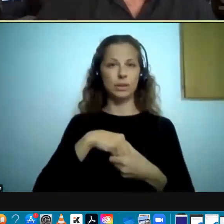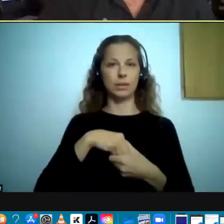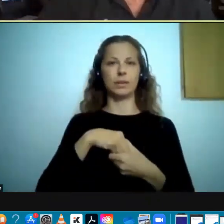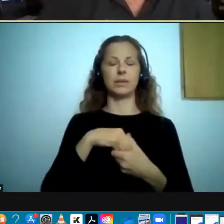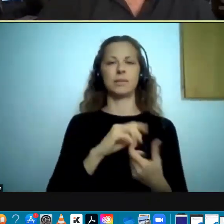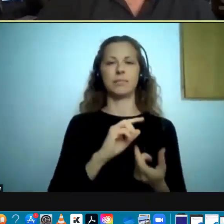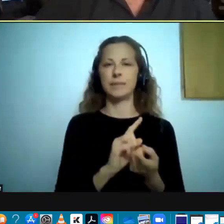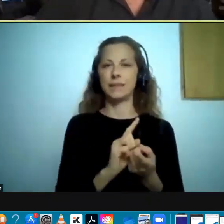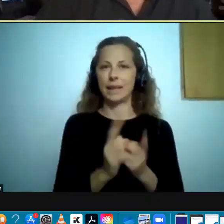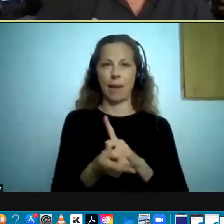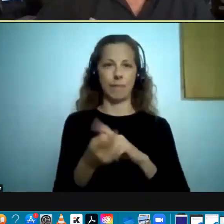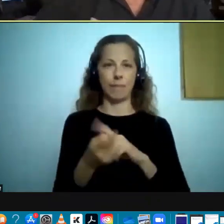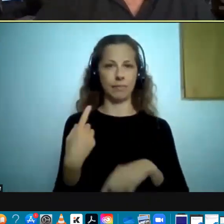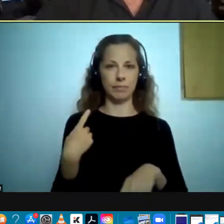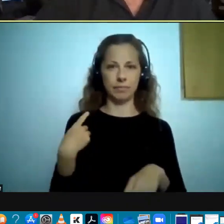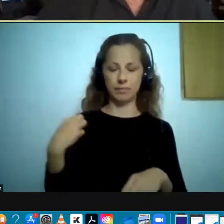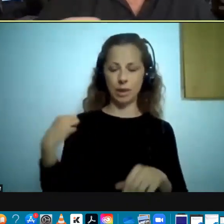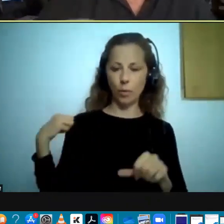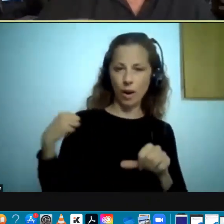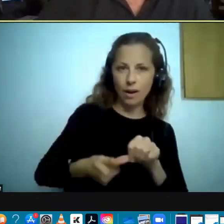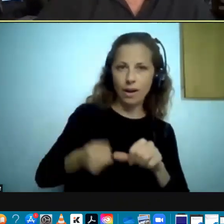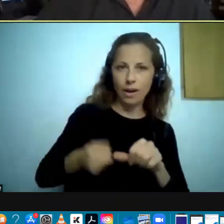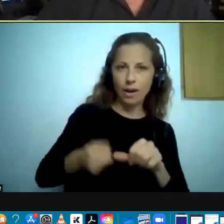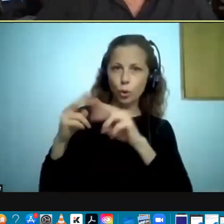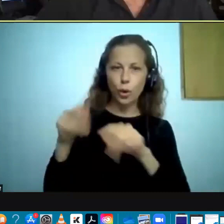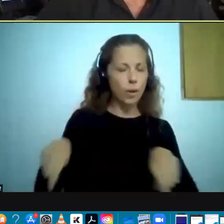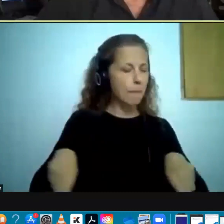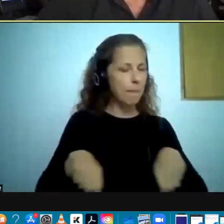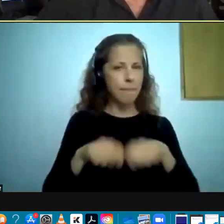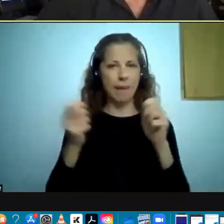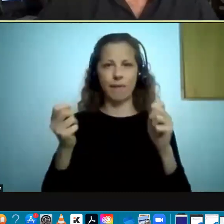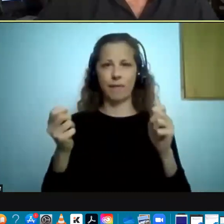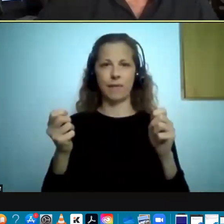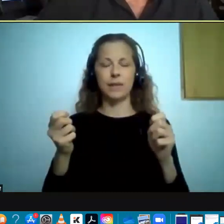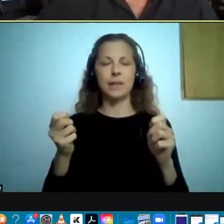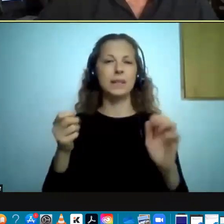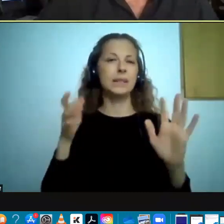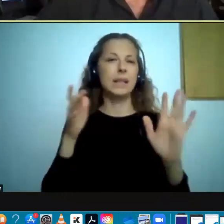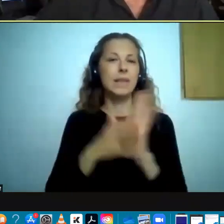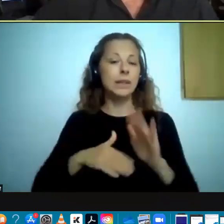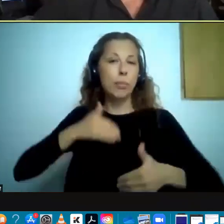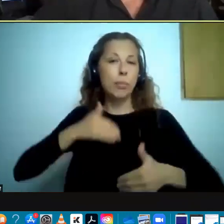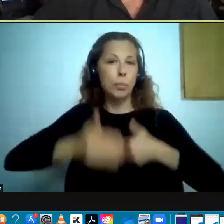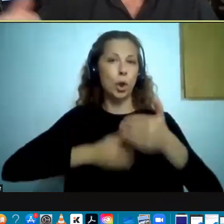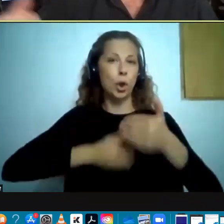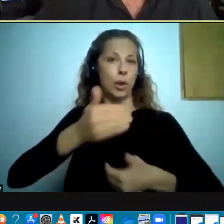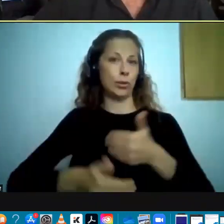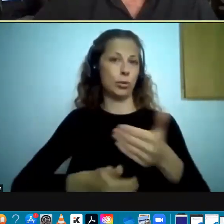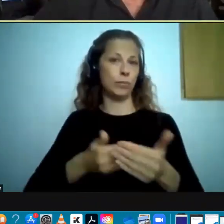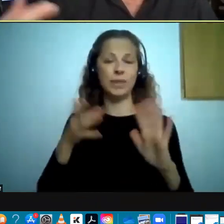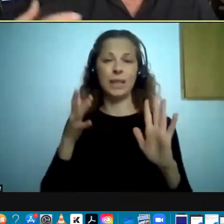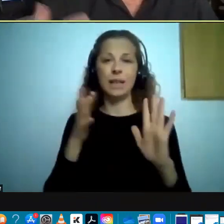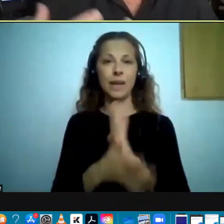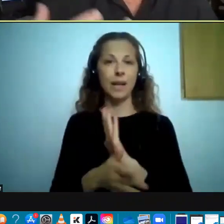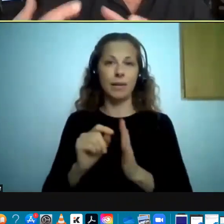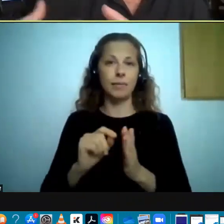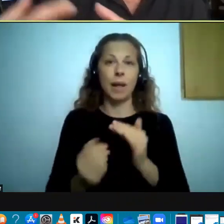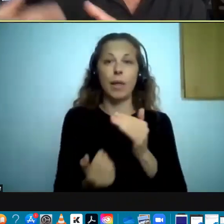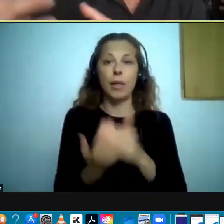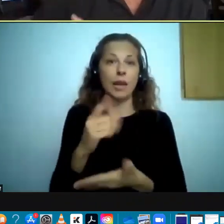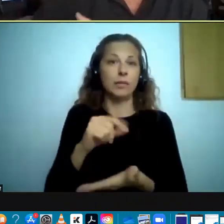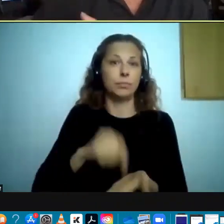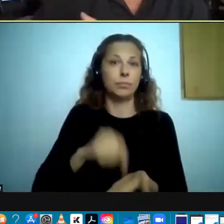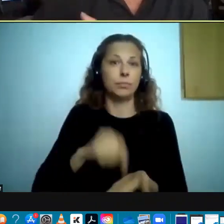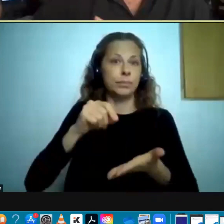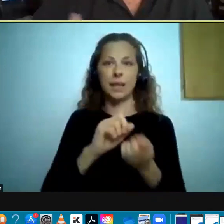esa construcción es un proceso, no es una cuestión que podamos resolver en cuestión de días, pero que